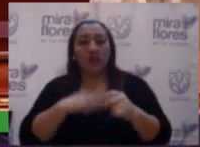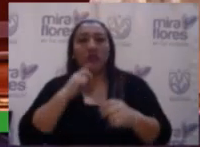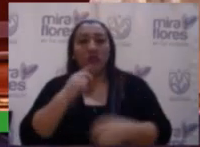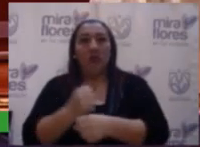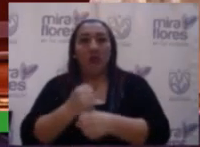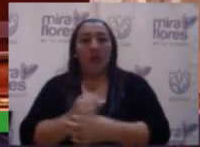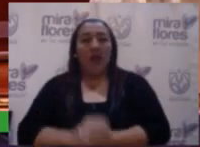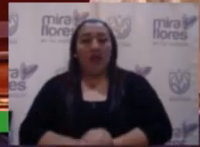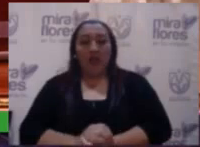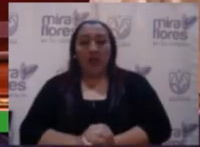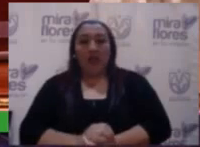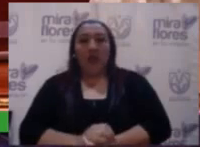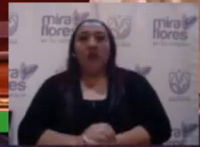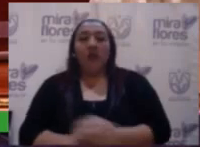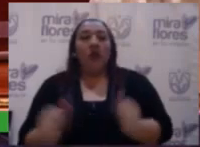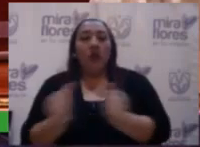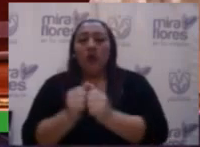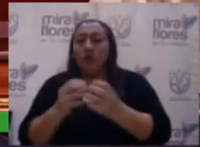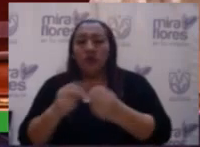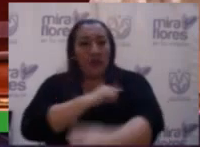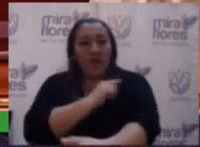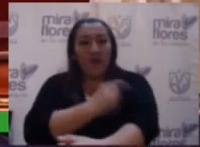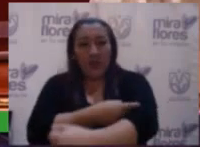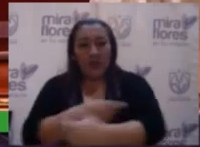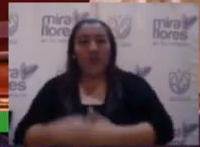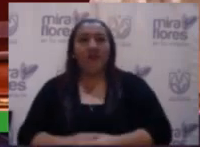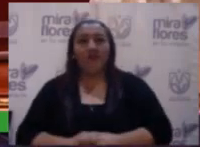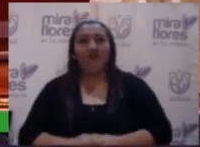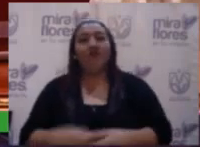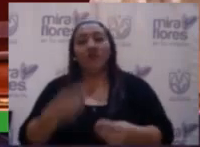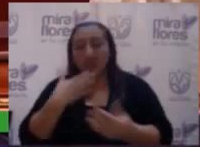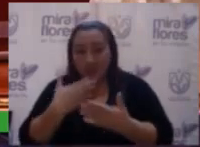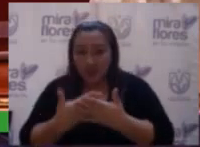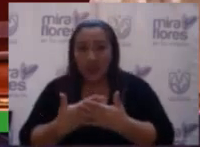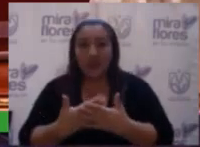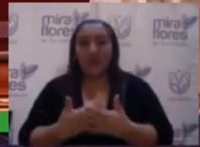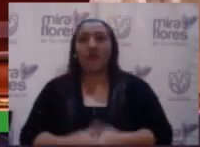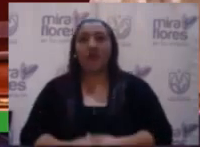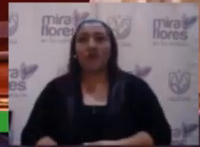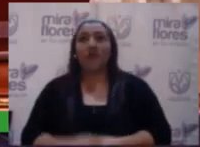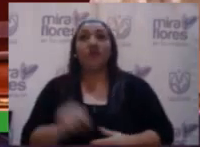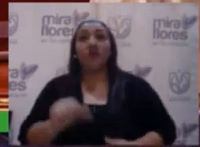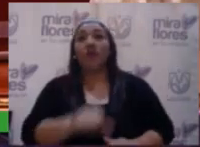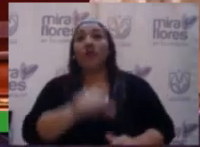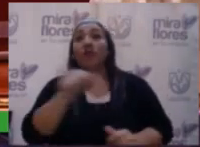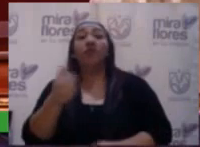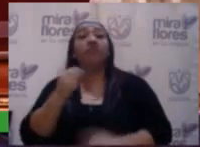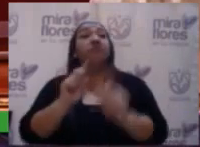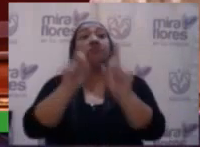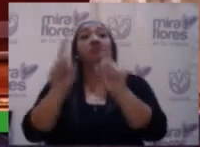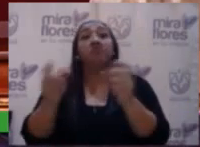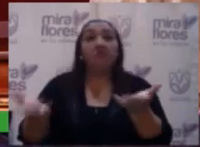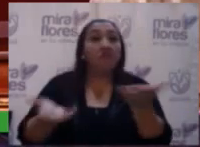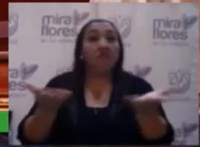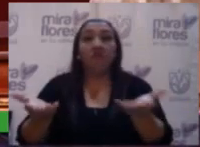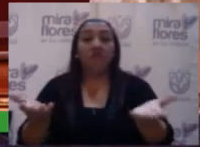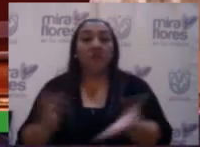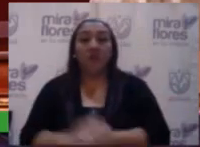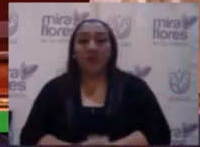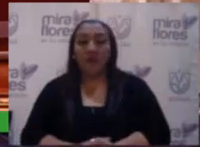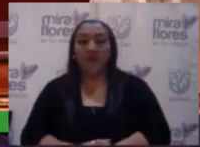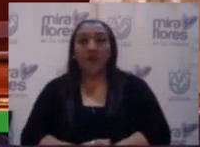justamente trabajando con mucha intensidad muy bien muchas gracias por su intervención alguna otra intervención en Mesa